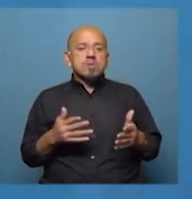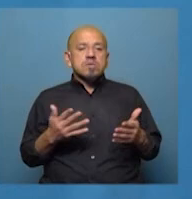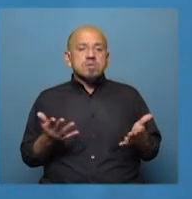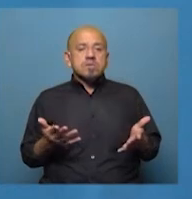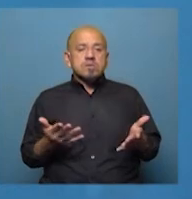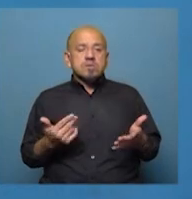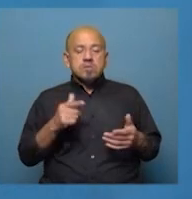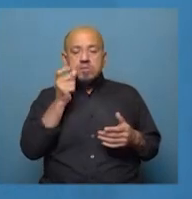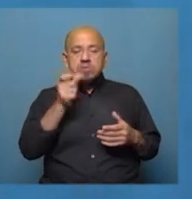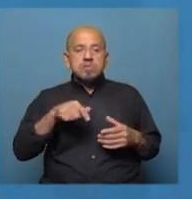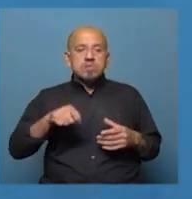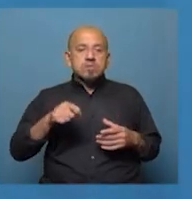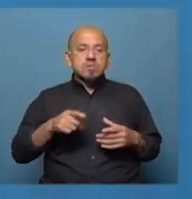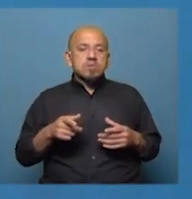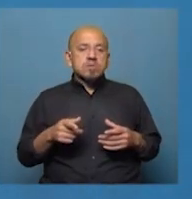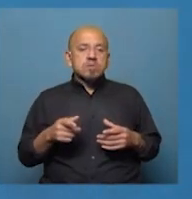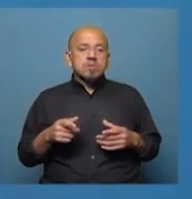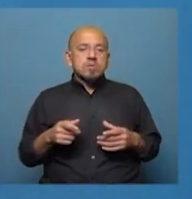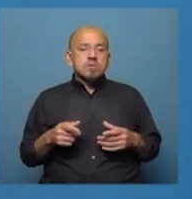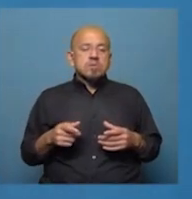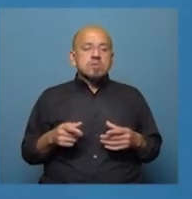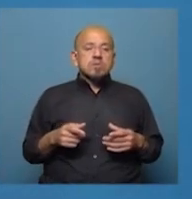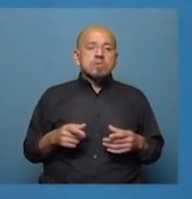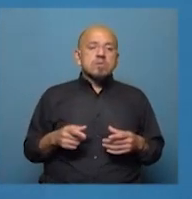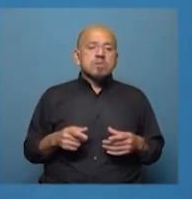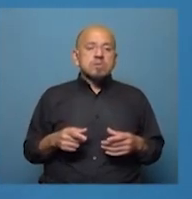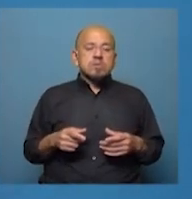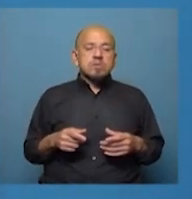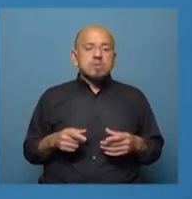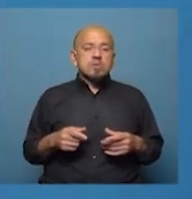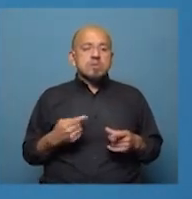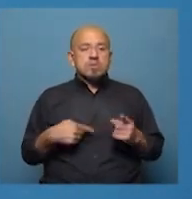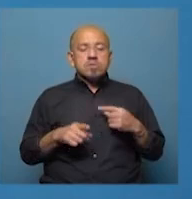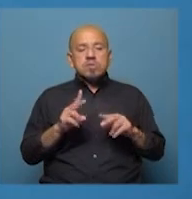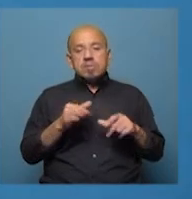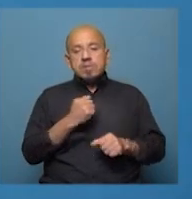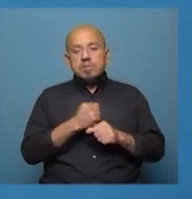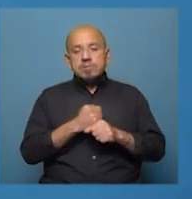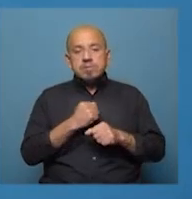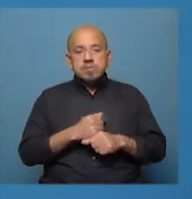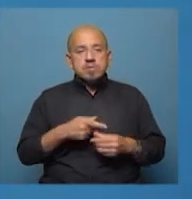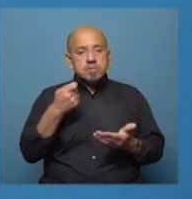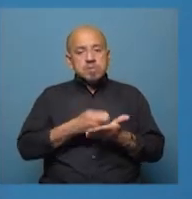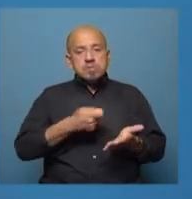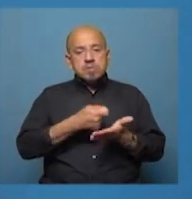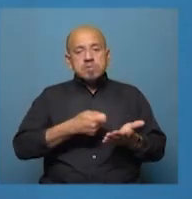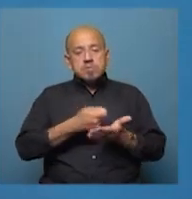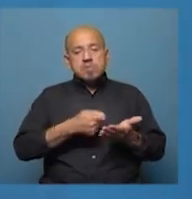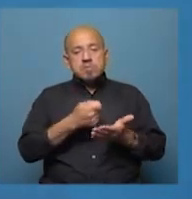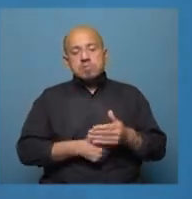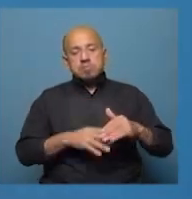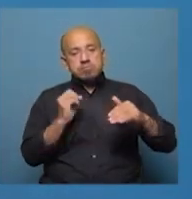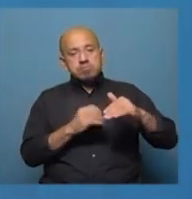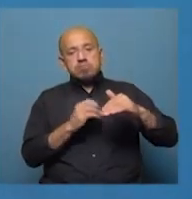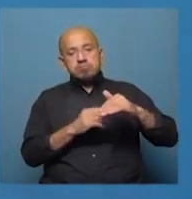fundamento jurídico cómo le decís a alguien que en su vida activa no des el punto de vista laboral aportó este fondo tenía todos los recaudos